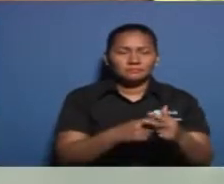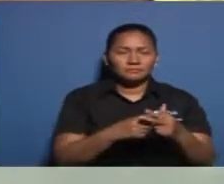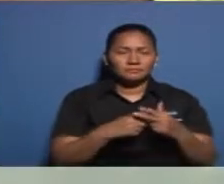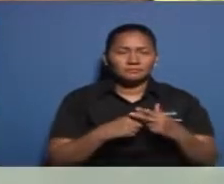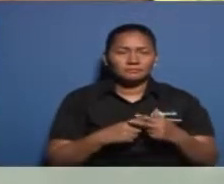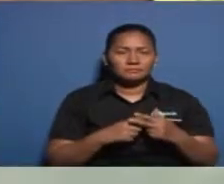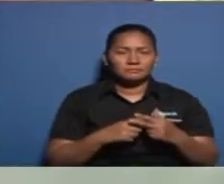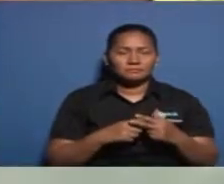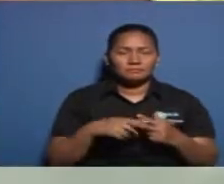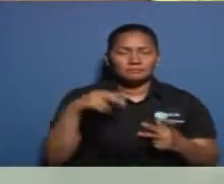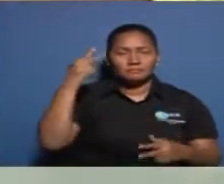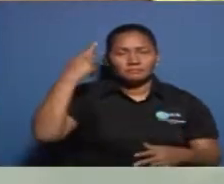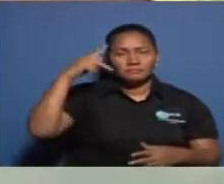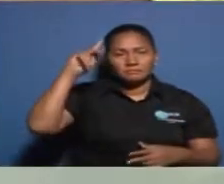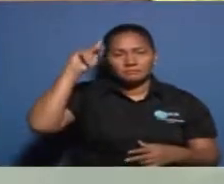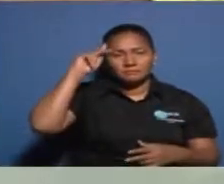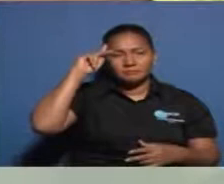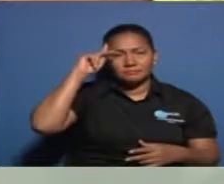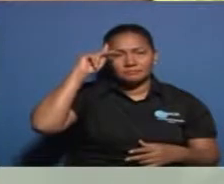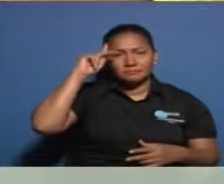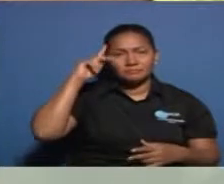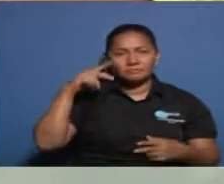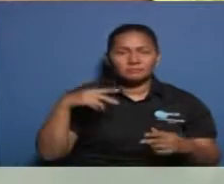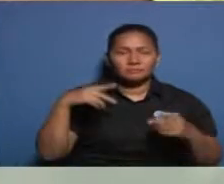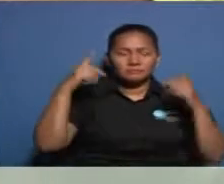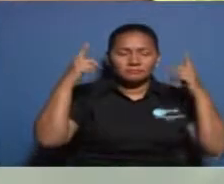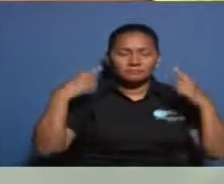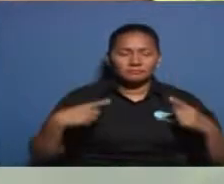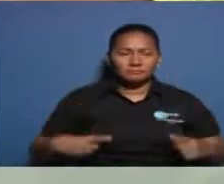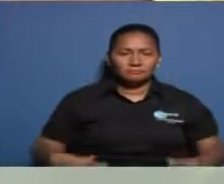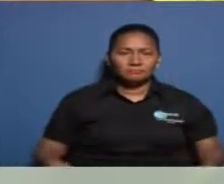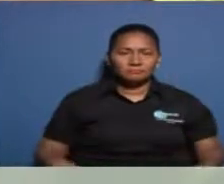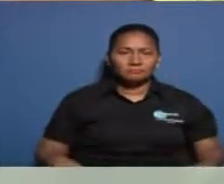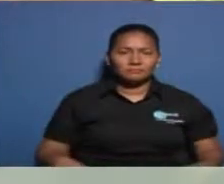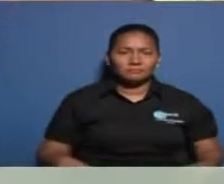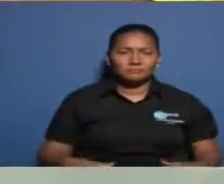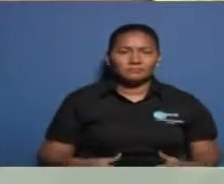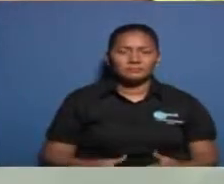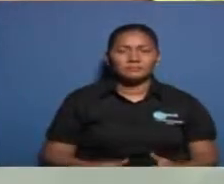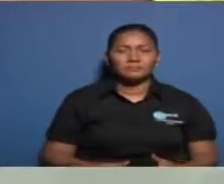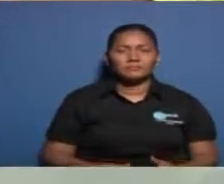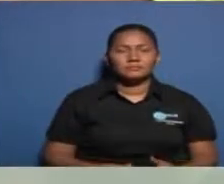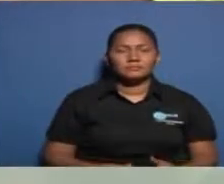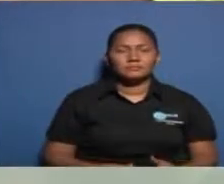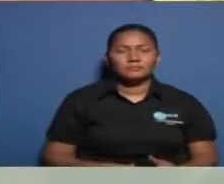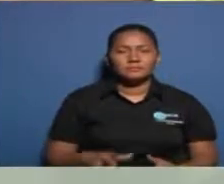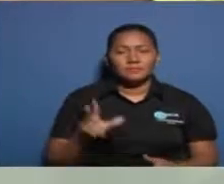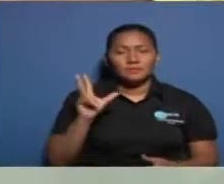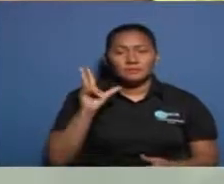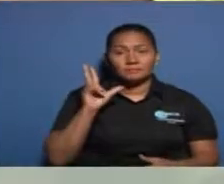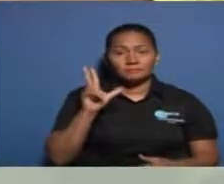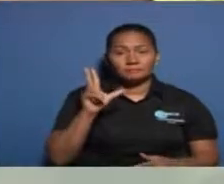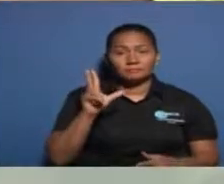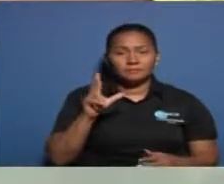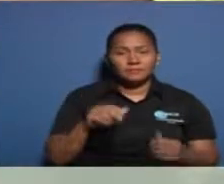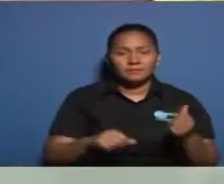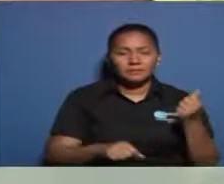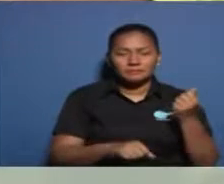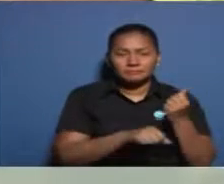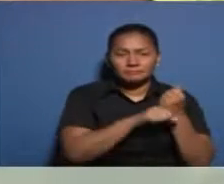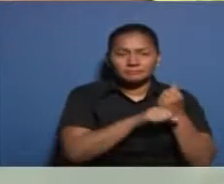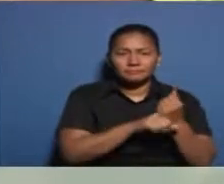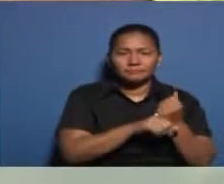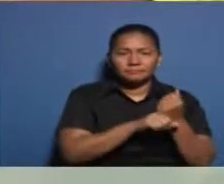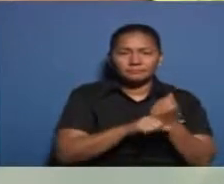política ni física que son los tres pilares de la autonomía personal para incursionar en la